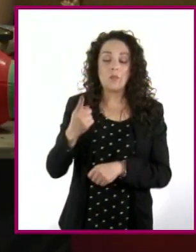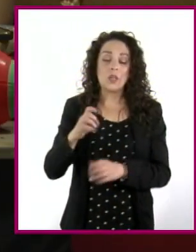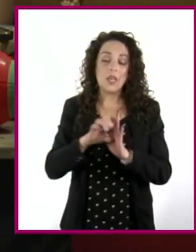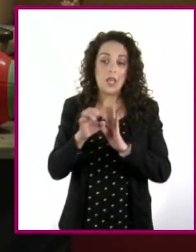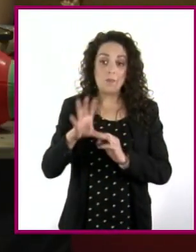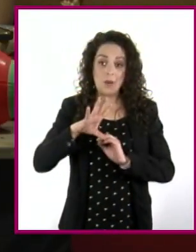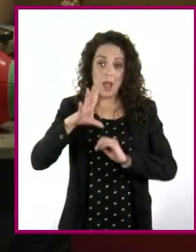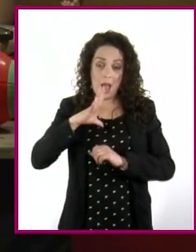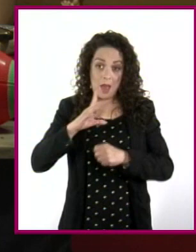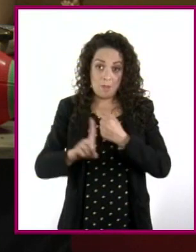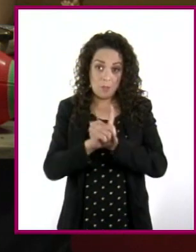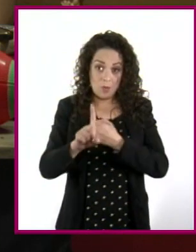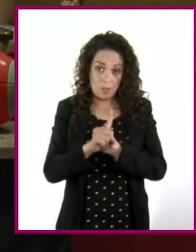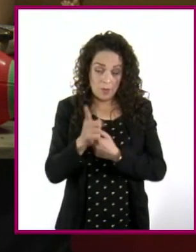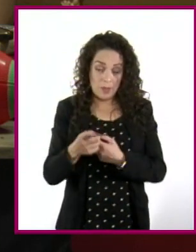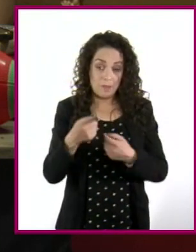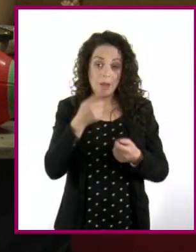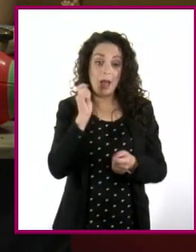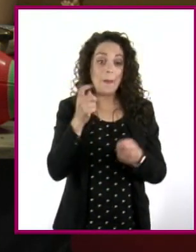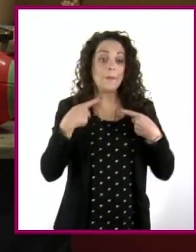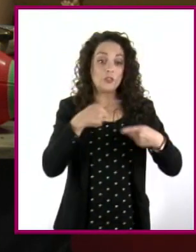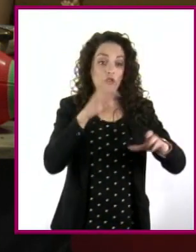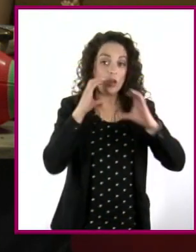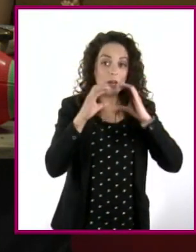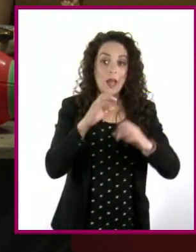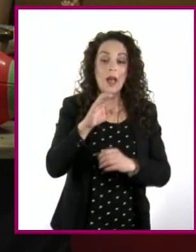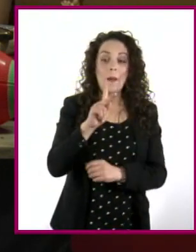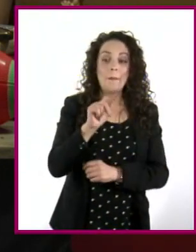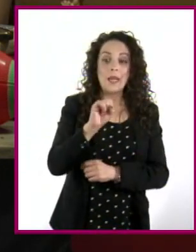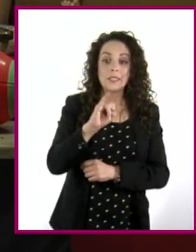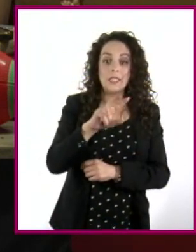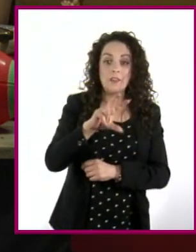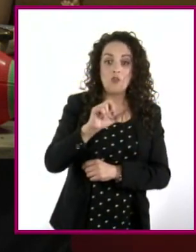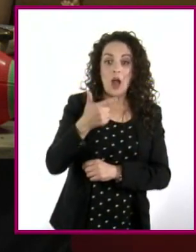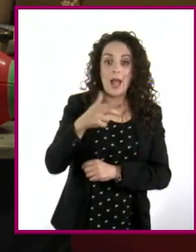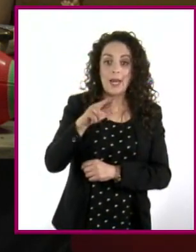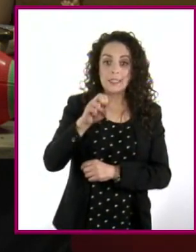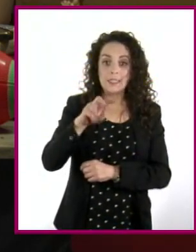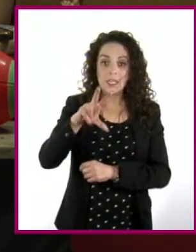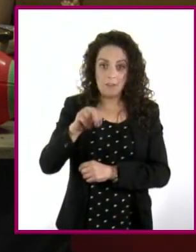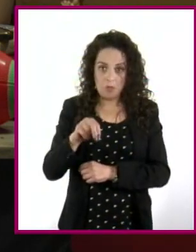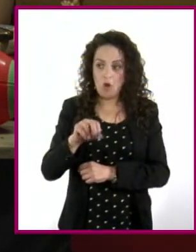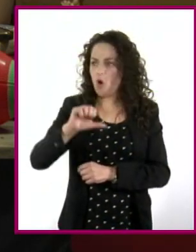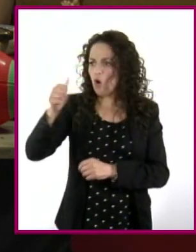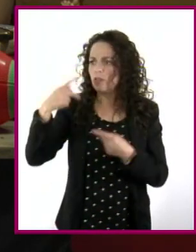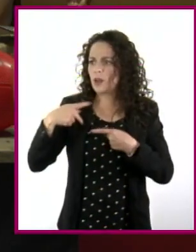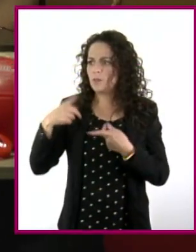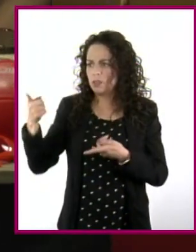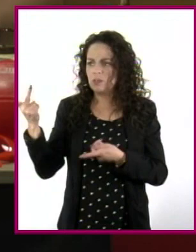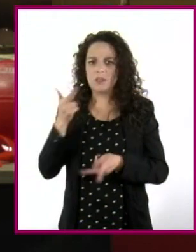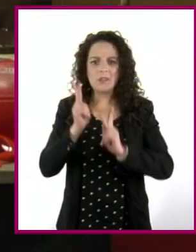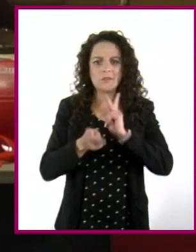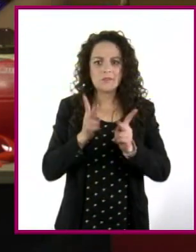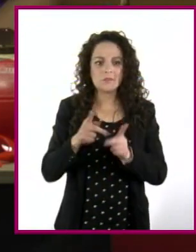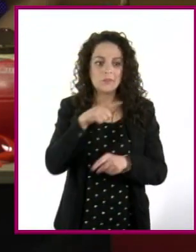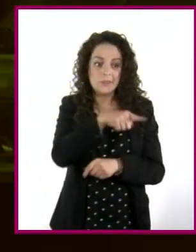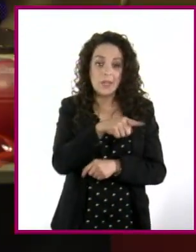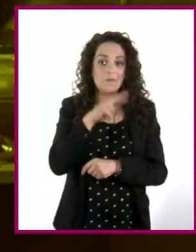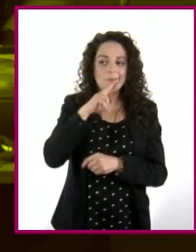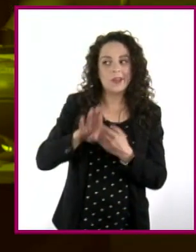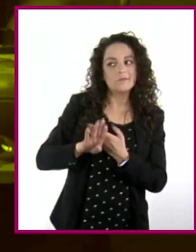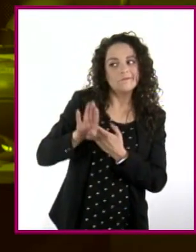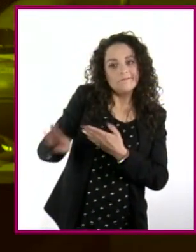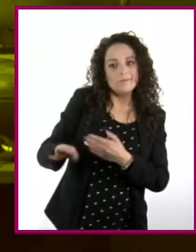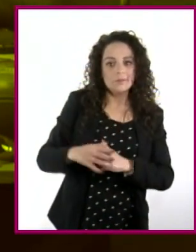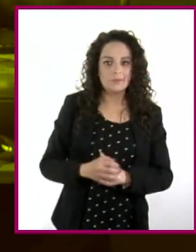comunicador agresivo-pasivo y alguien más, el comunicador pasivo-agresivo evita resolver el problema directamente. Mientras que un